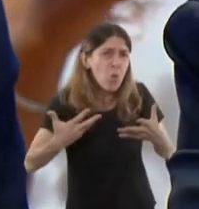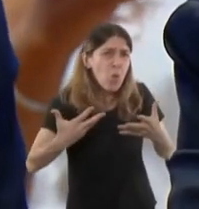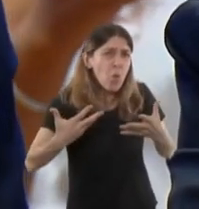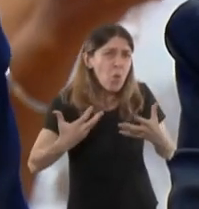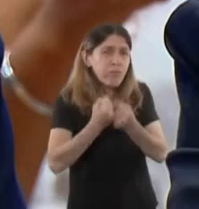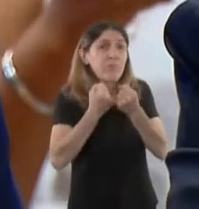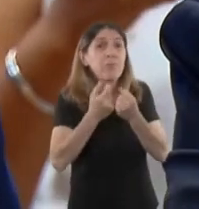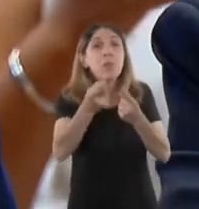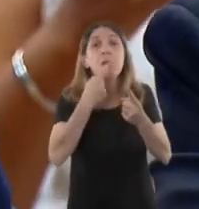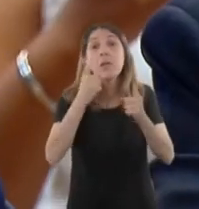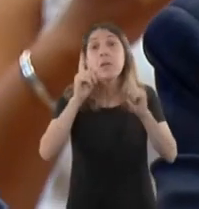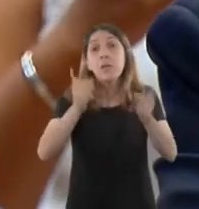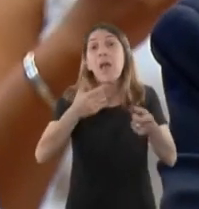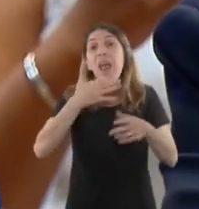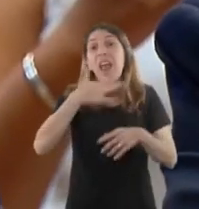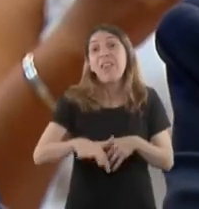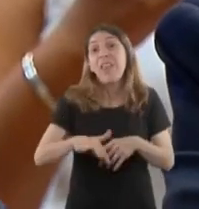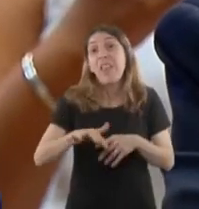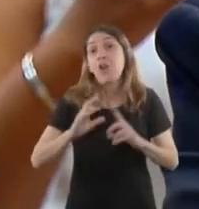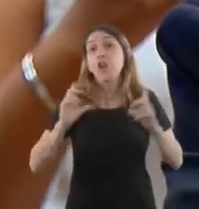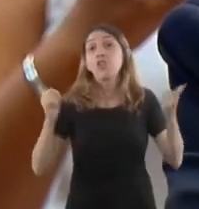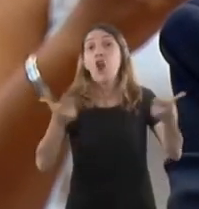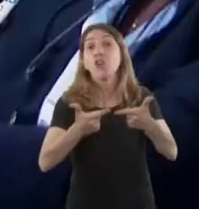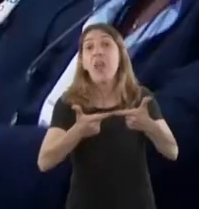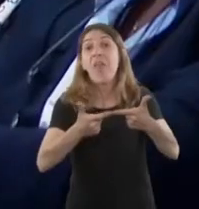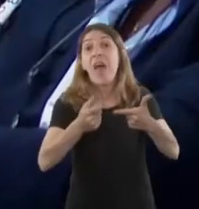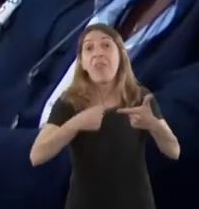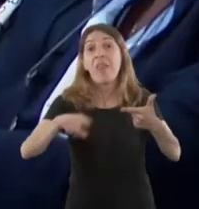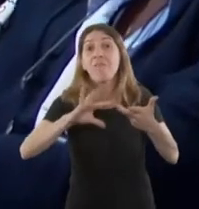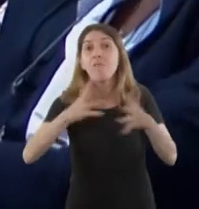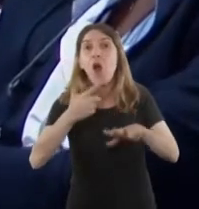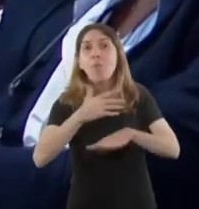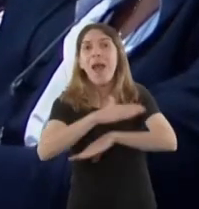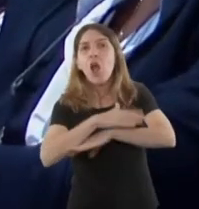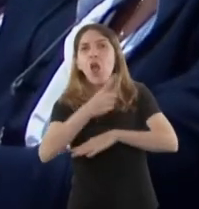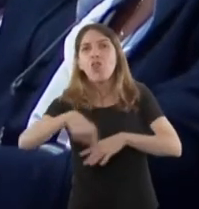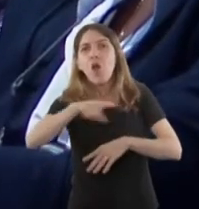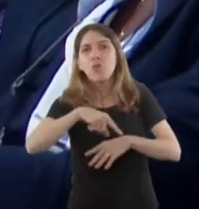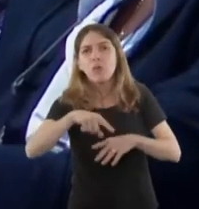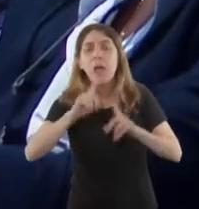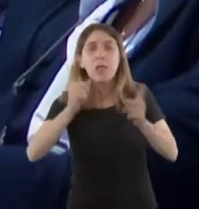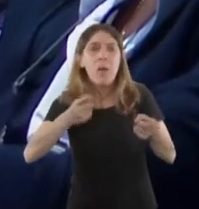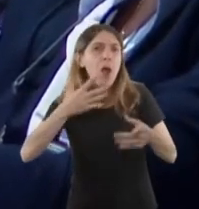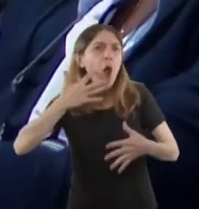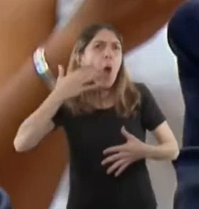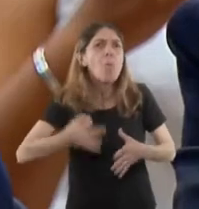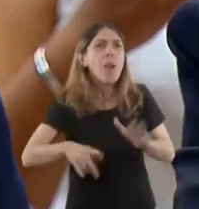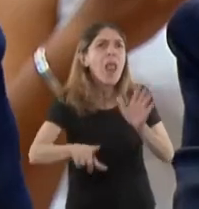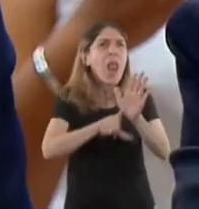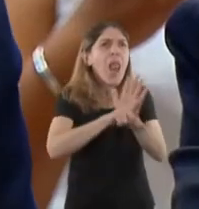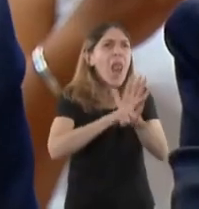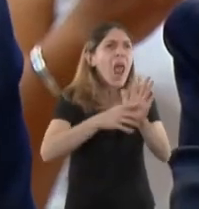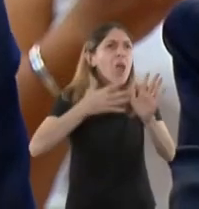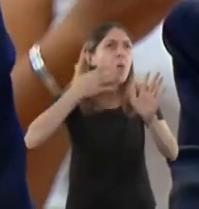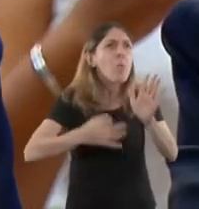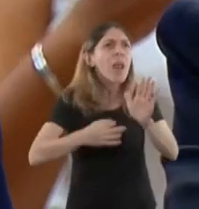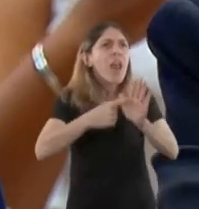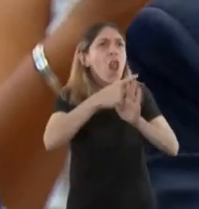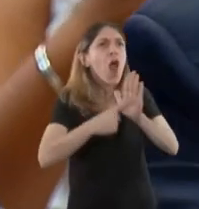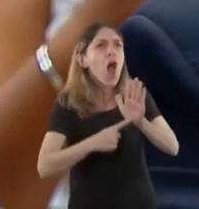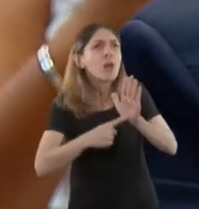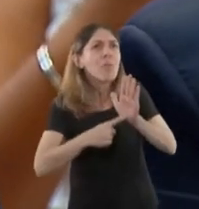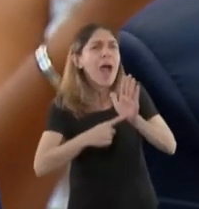y nuestro comportamiento como sociedad y el cumplimiento de las reglas de la ley de las normas como